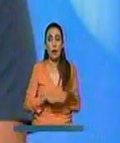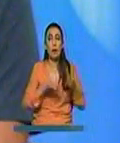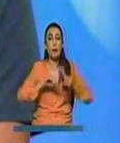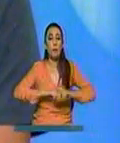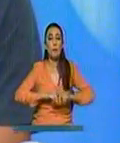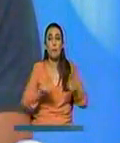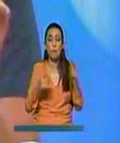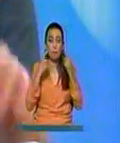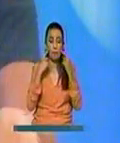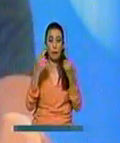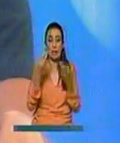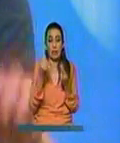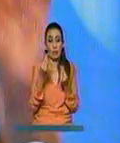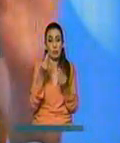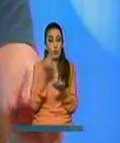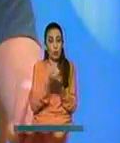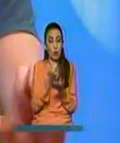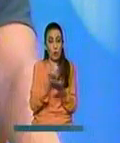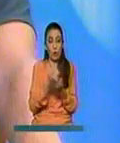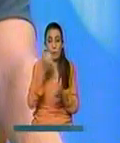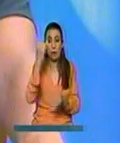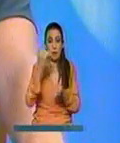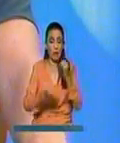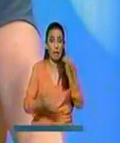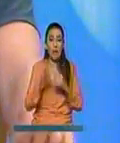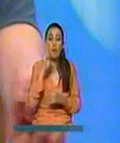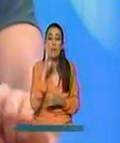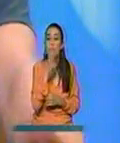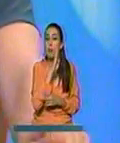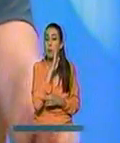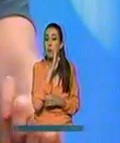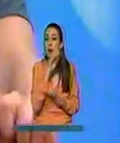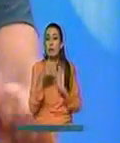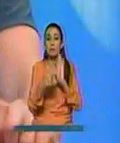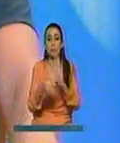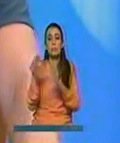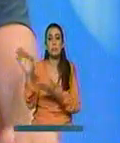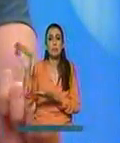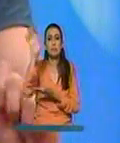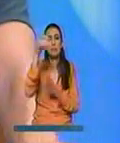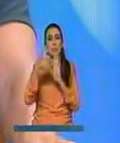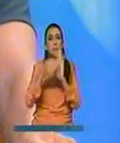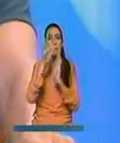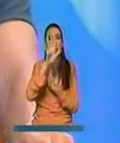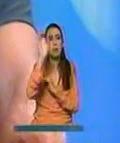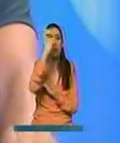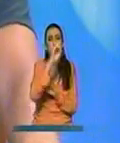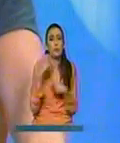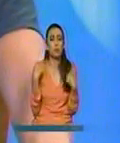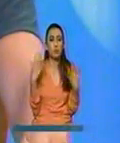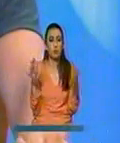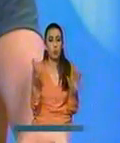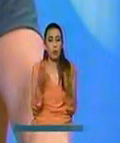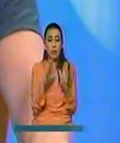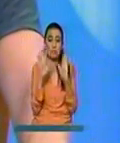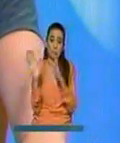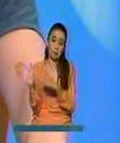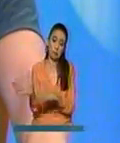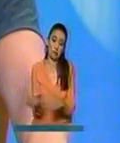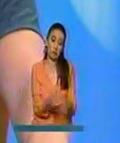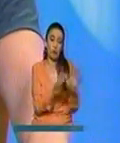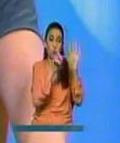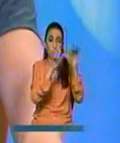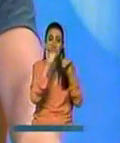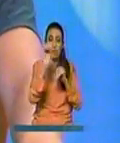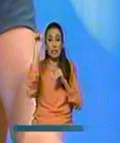Pero si tú te pones a ver el costo de esa materia prima final en un bar, eso no representa ni siquiera el 5% del producto. Pero todo el resto, casi el